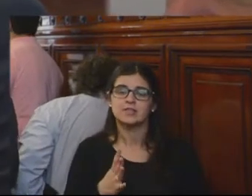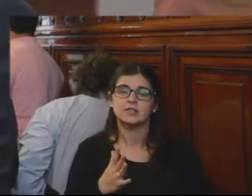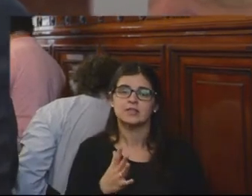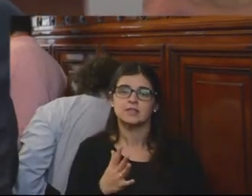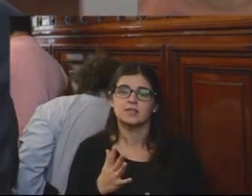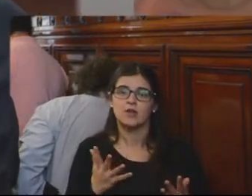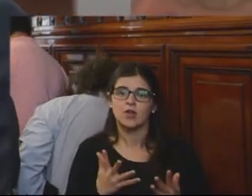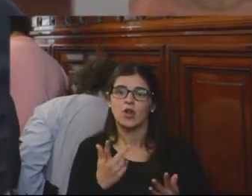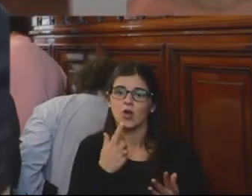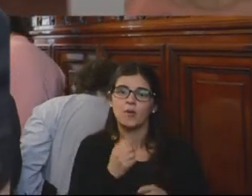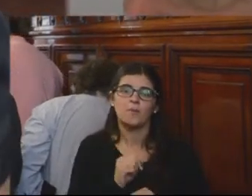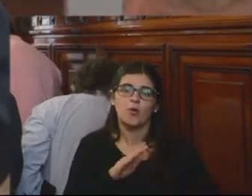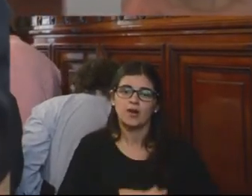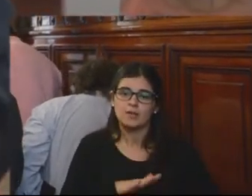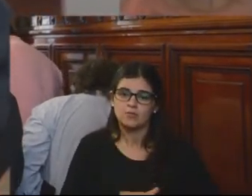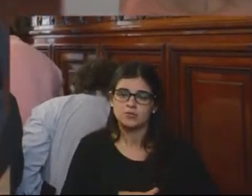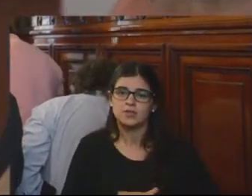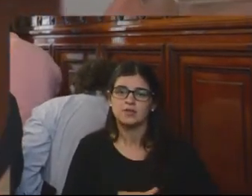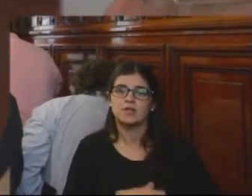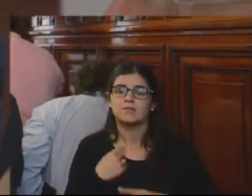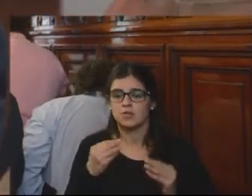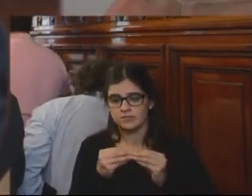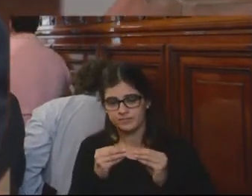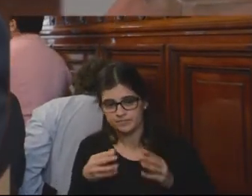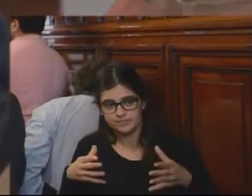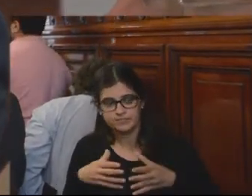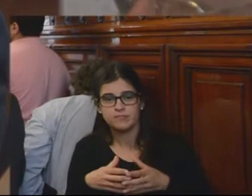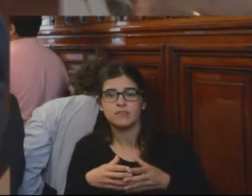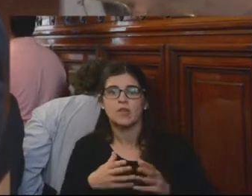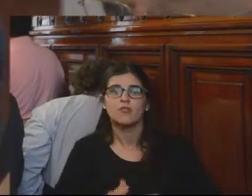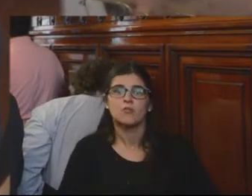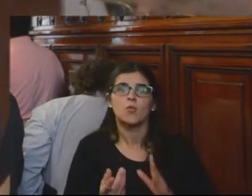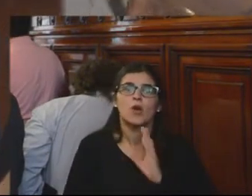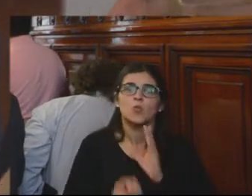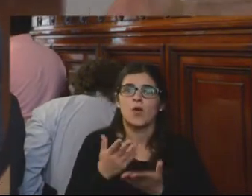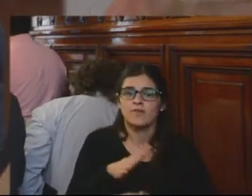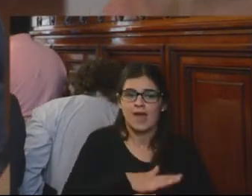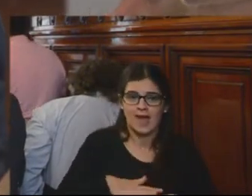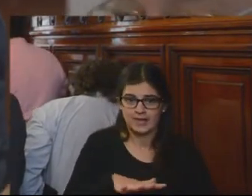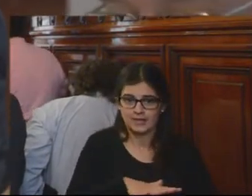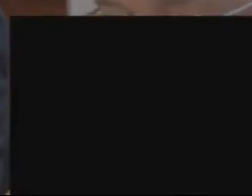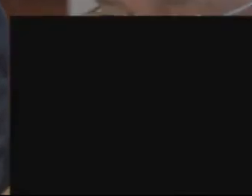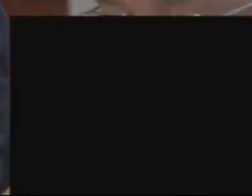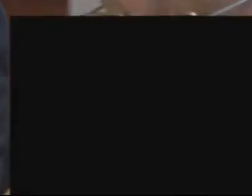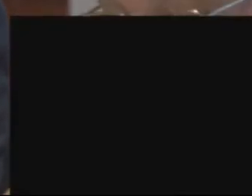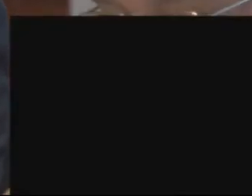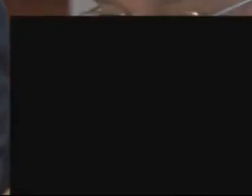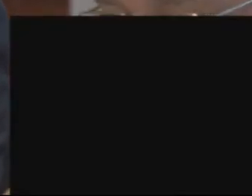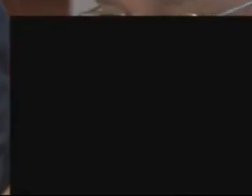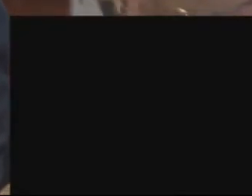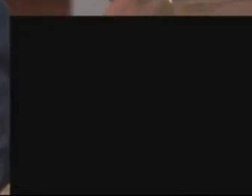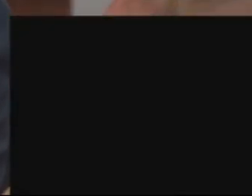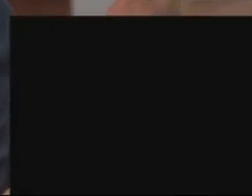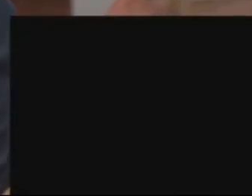responsable por generosidad de mis colegas por la constitución de una nueva área y esta emoción no